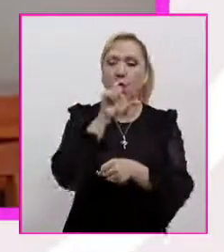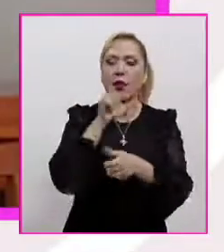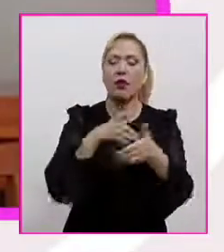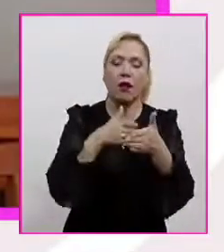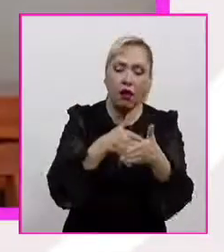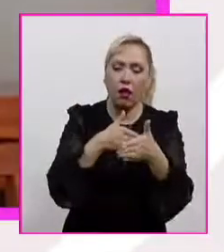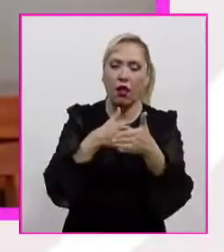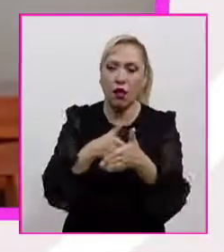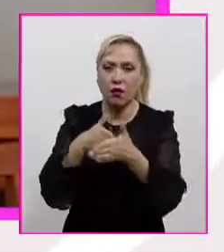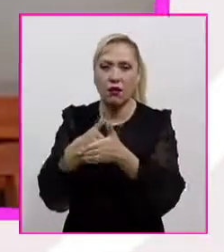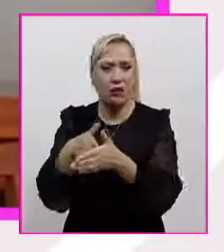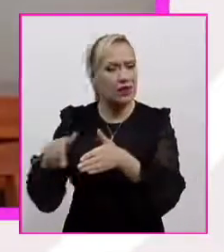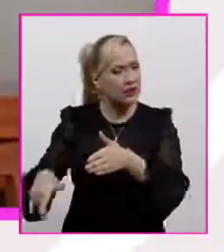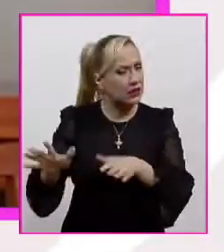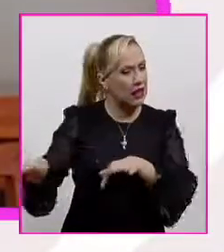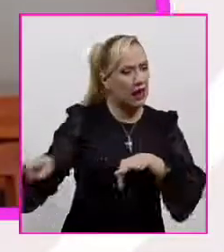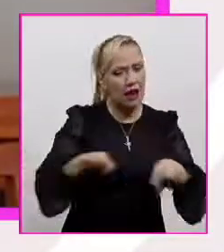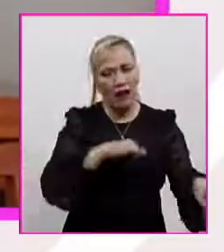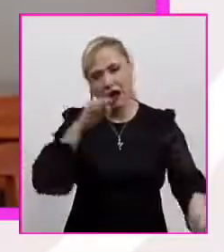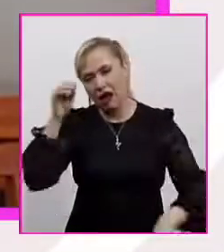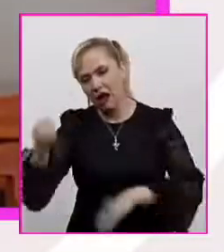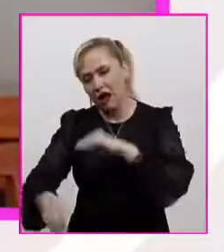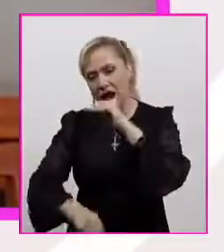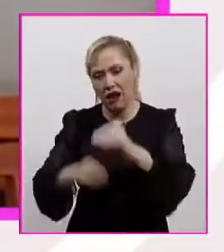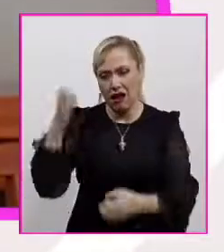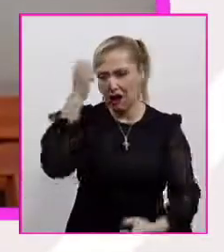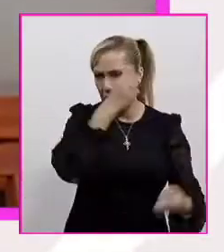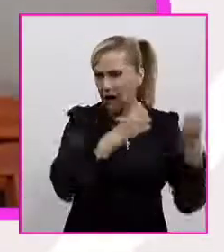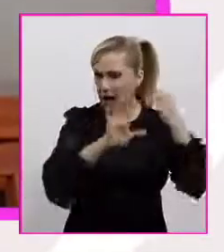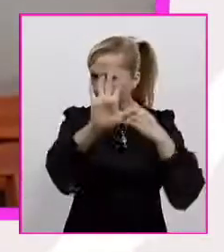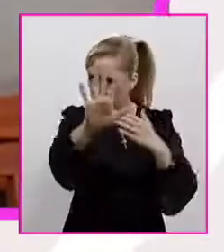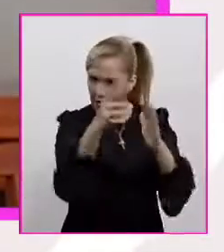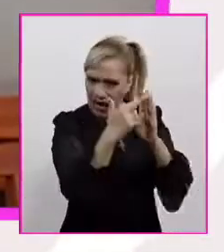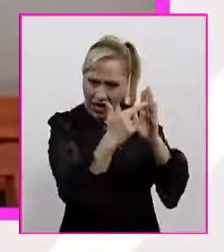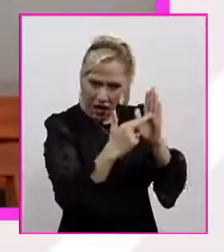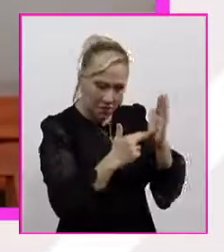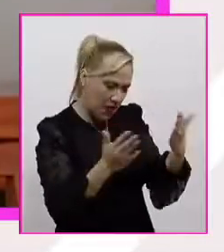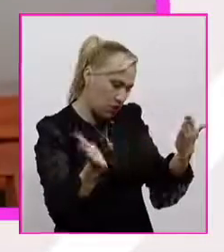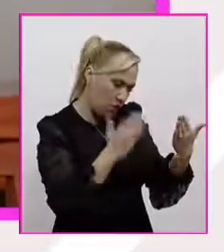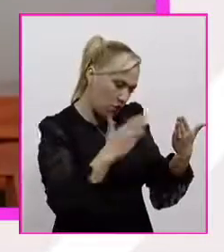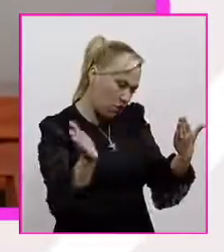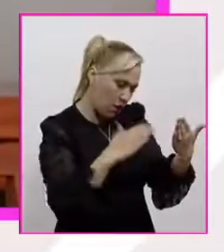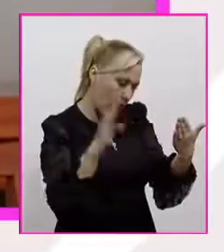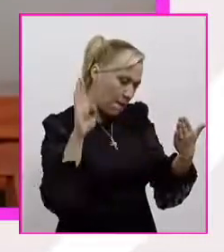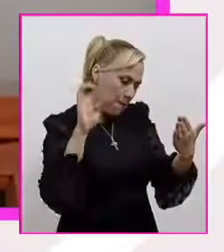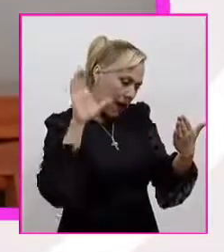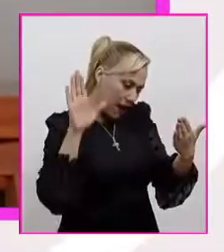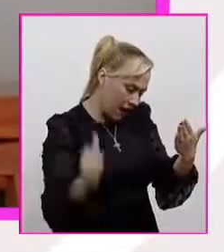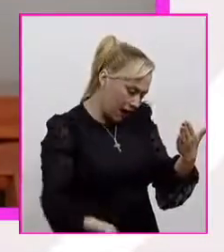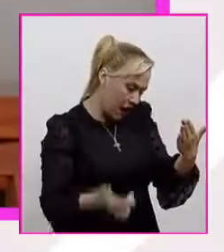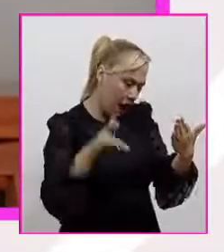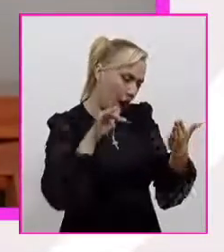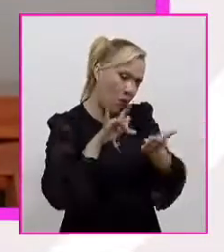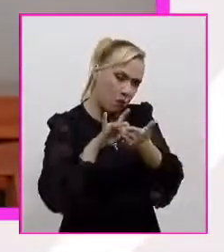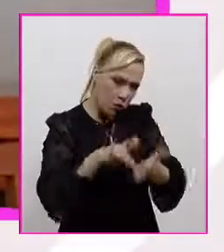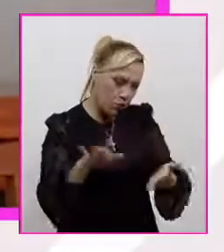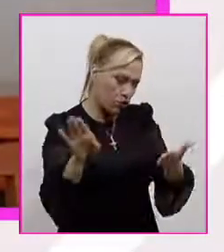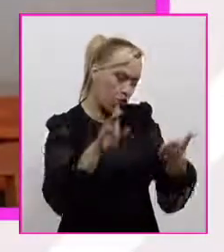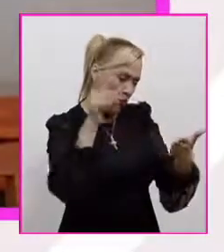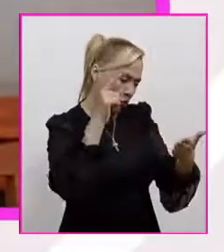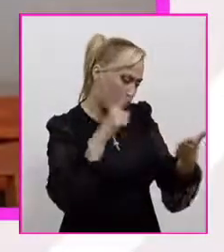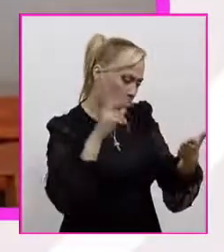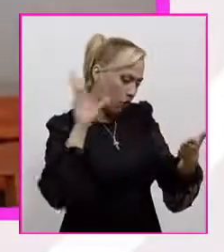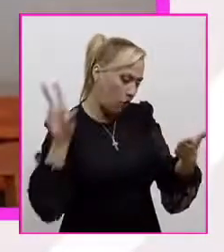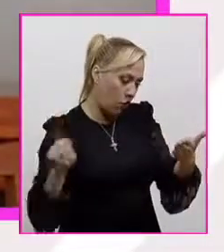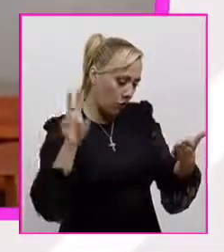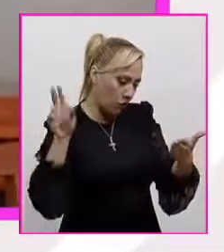y se ha hecho mucho trabajo en analizar las reglas de operación de los programas sociales para evitar este tipo de barreras que